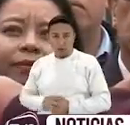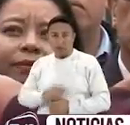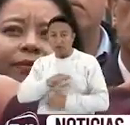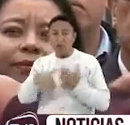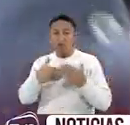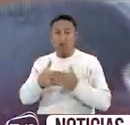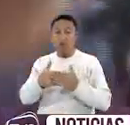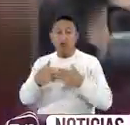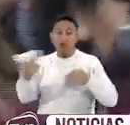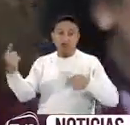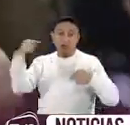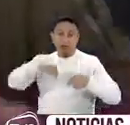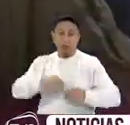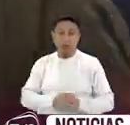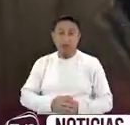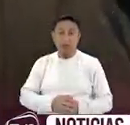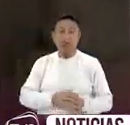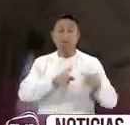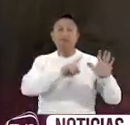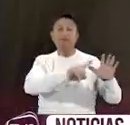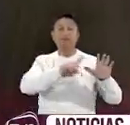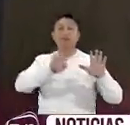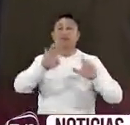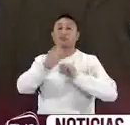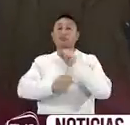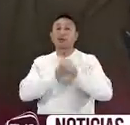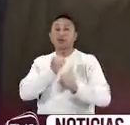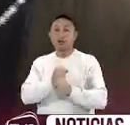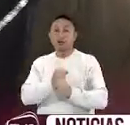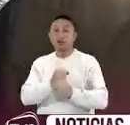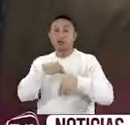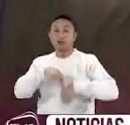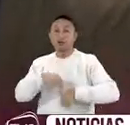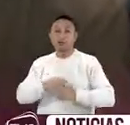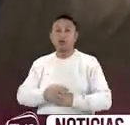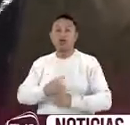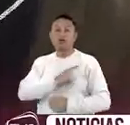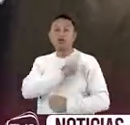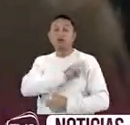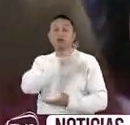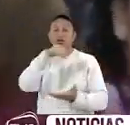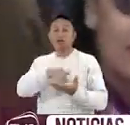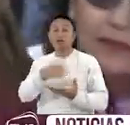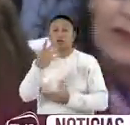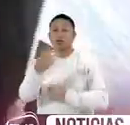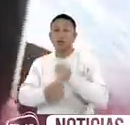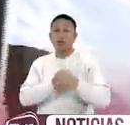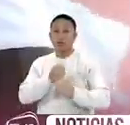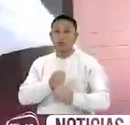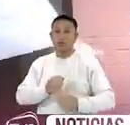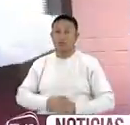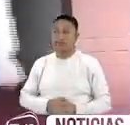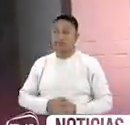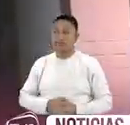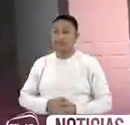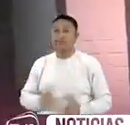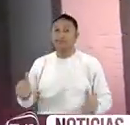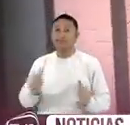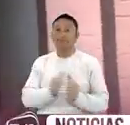los continentes. Con 69 años de edad, Patricio Espinosa estará al frente de la Universidad Central por los próximos 4 años. Y junto a él